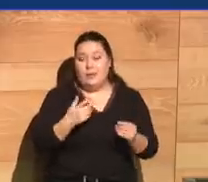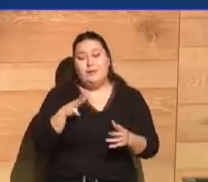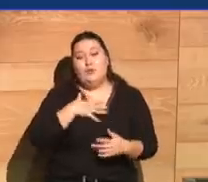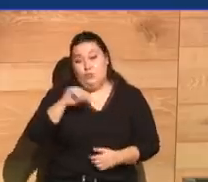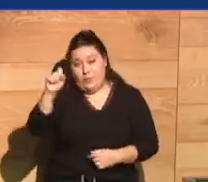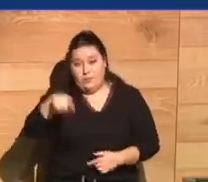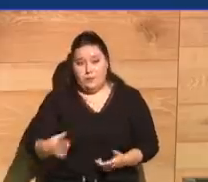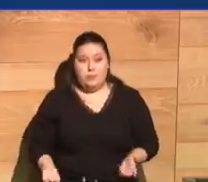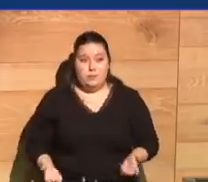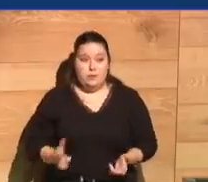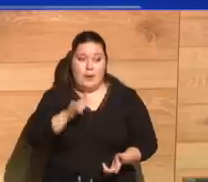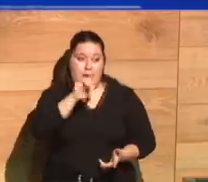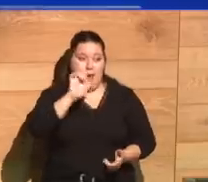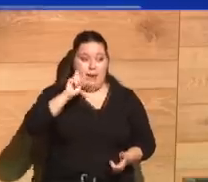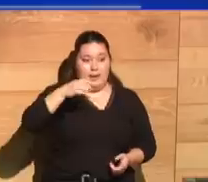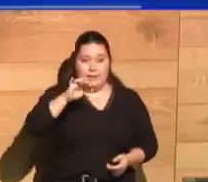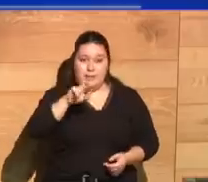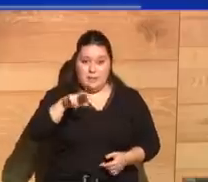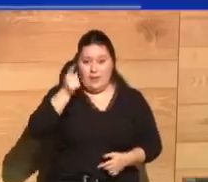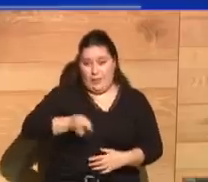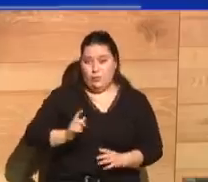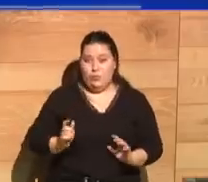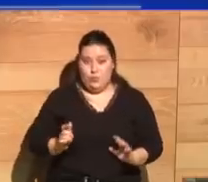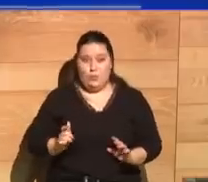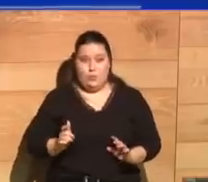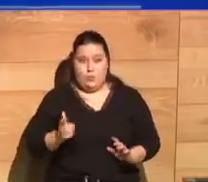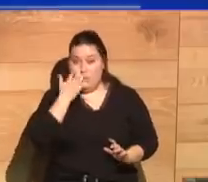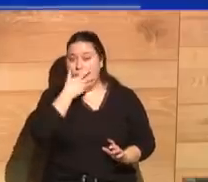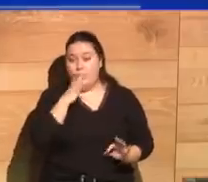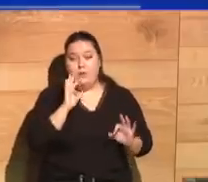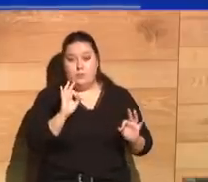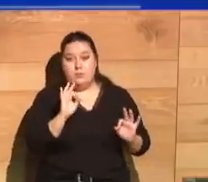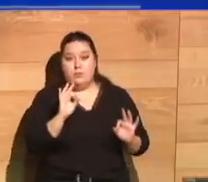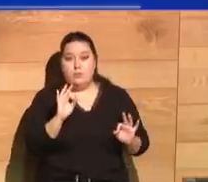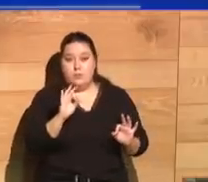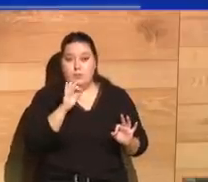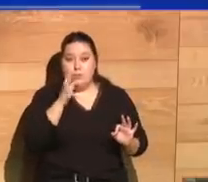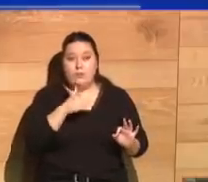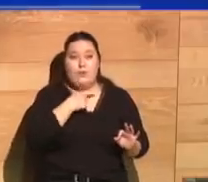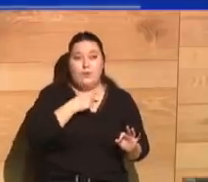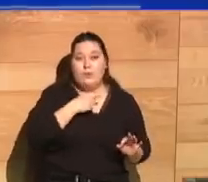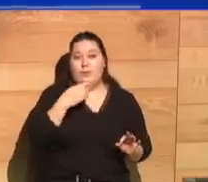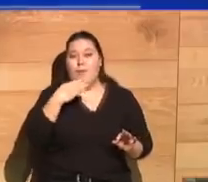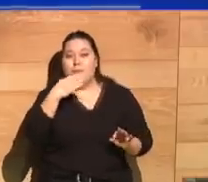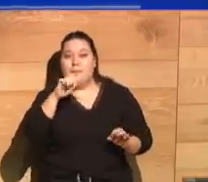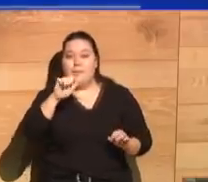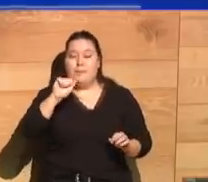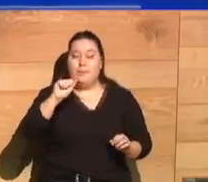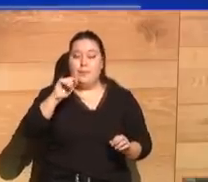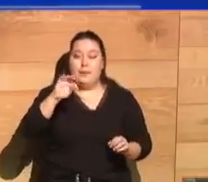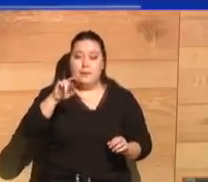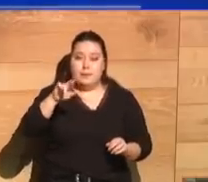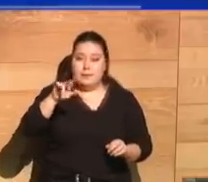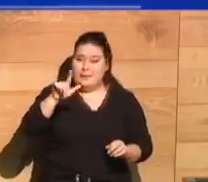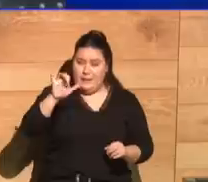así. De hecho, es Lester, ¿no? Y es el director a quien se conoció sobre todo por las comedias con los Beatles, medio improvisadas,